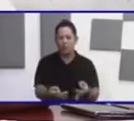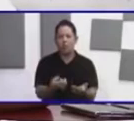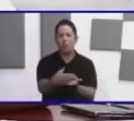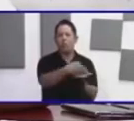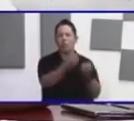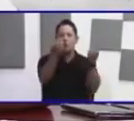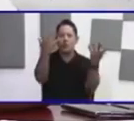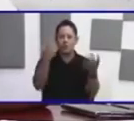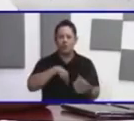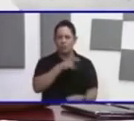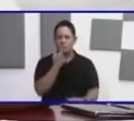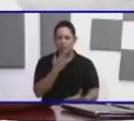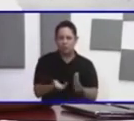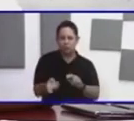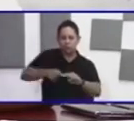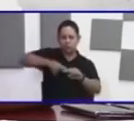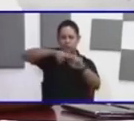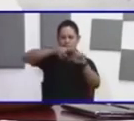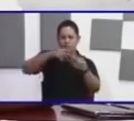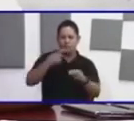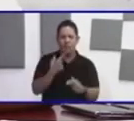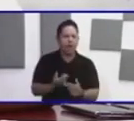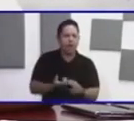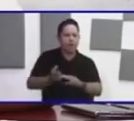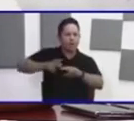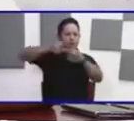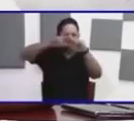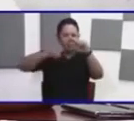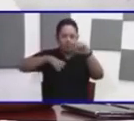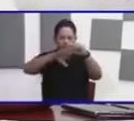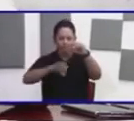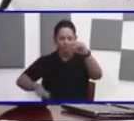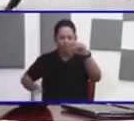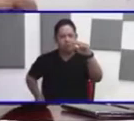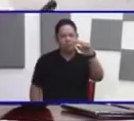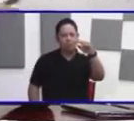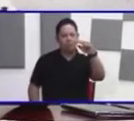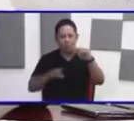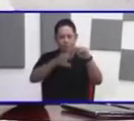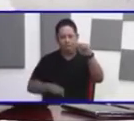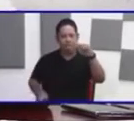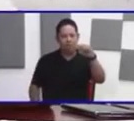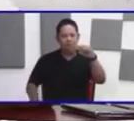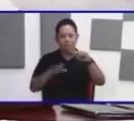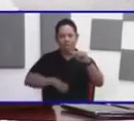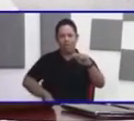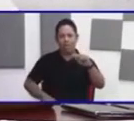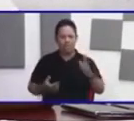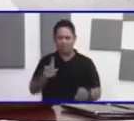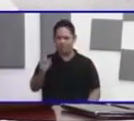que hay sobrecosto. Caramba, sobrecosto, estas camas no se compran por Mercado Libre. Estas son camas que tienen una calidad y una marca